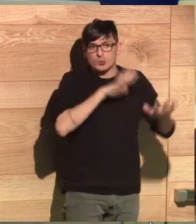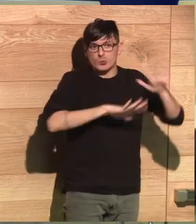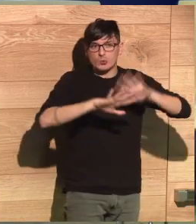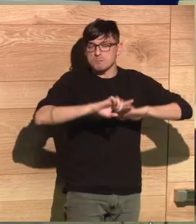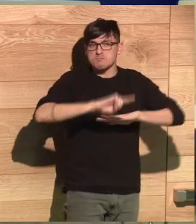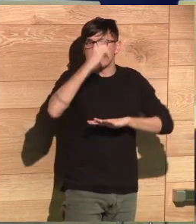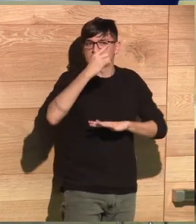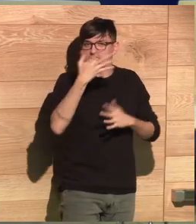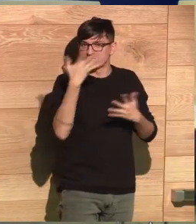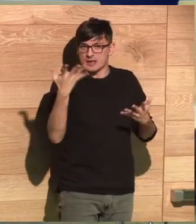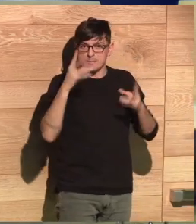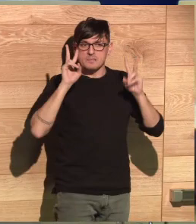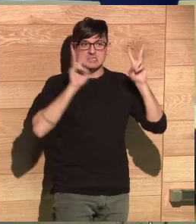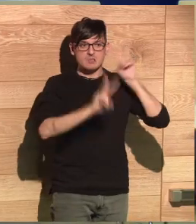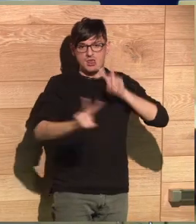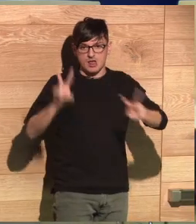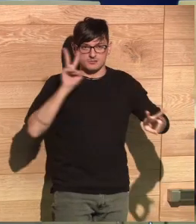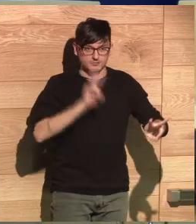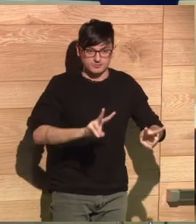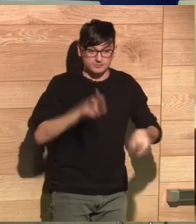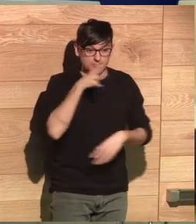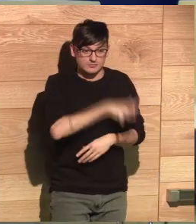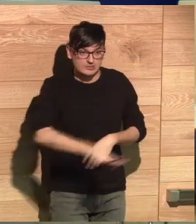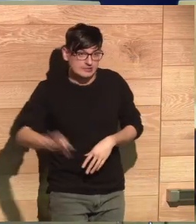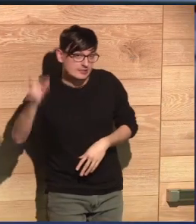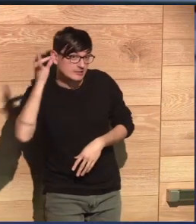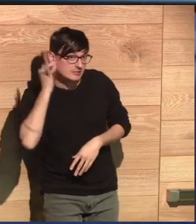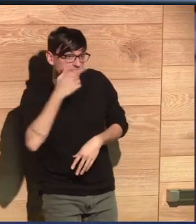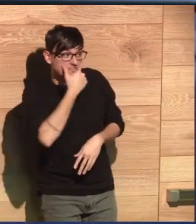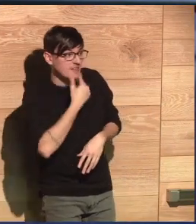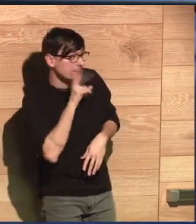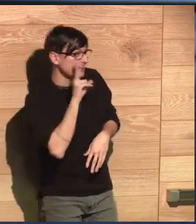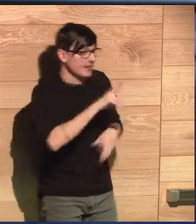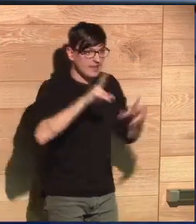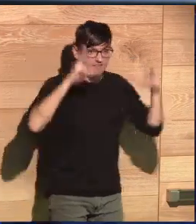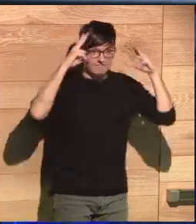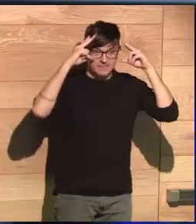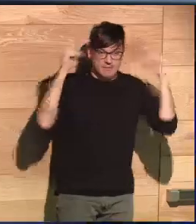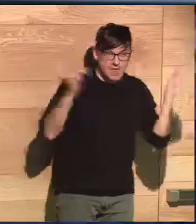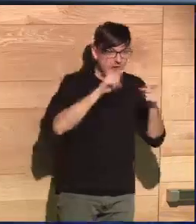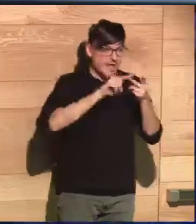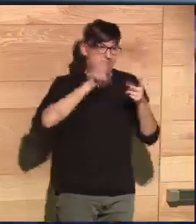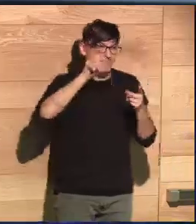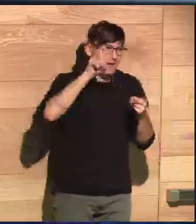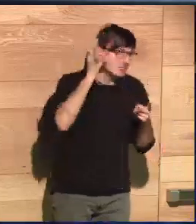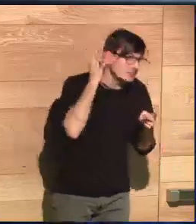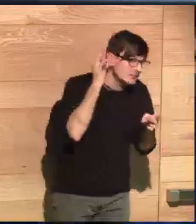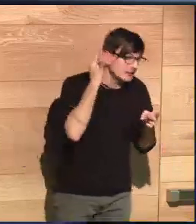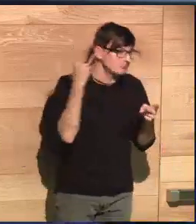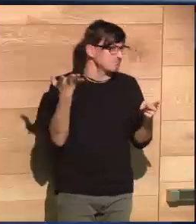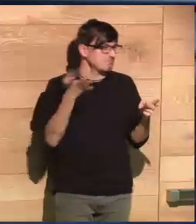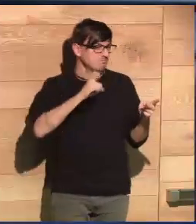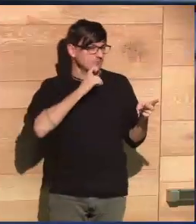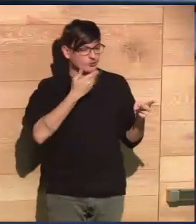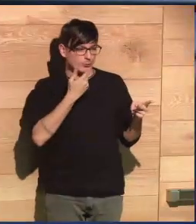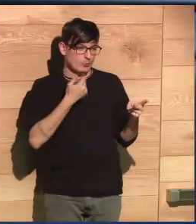visibilidad, ¿no? Los niños las niñas era fácil que vieran una enfermera, era fácil que vieran una maestra, pero era muy difícil que se